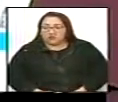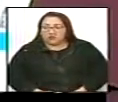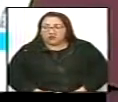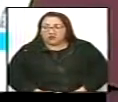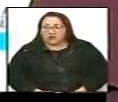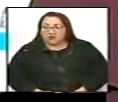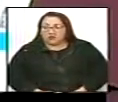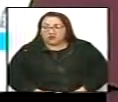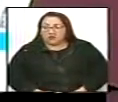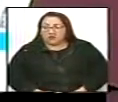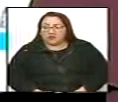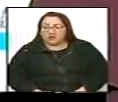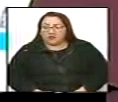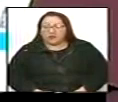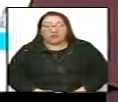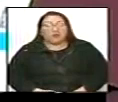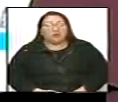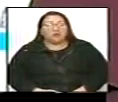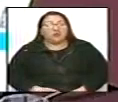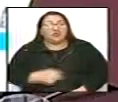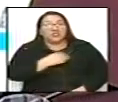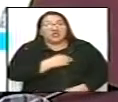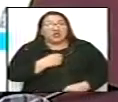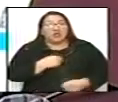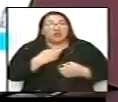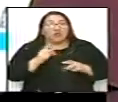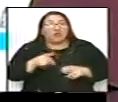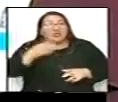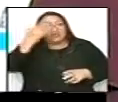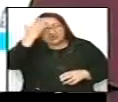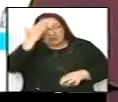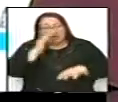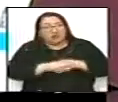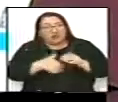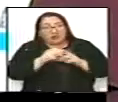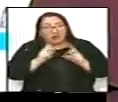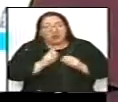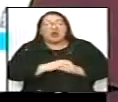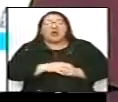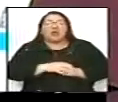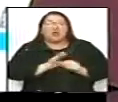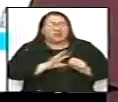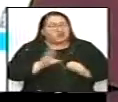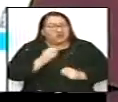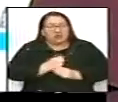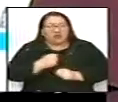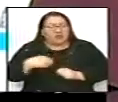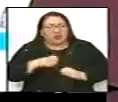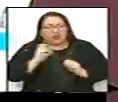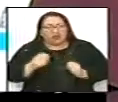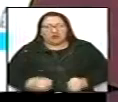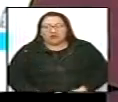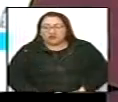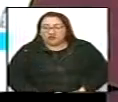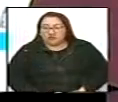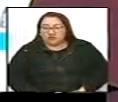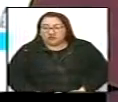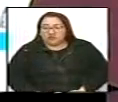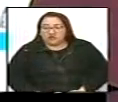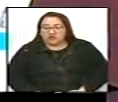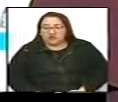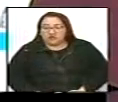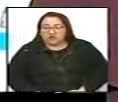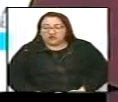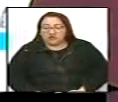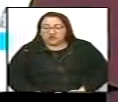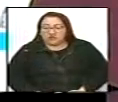más en este tipo de investigaciones porque son expertos en el tema. Sin desmerecer el trabajo que hacemos en el Congreso, creo que